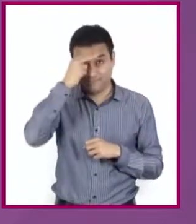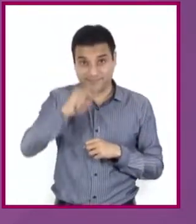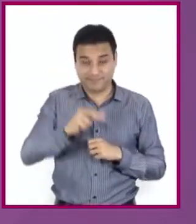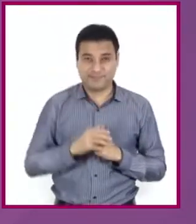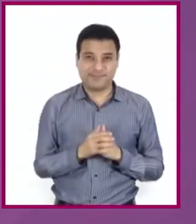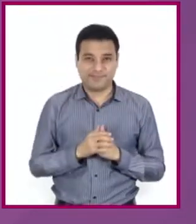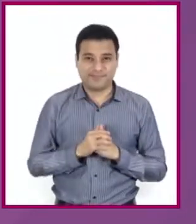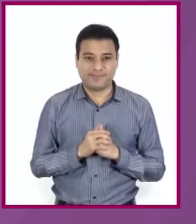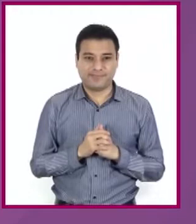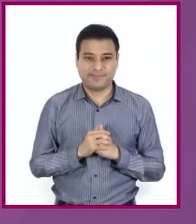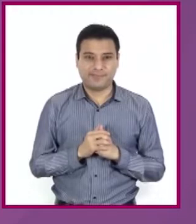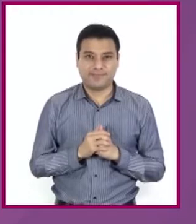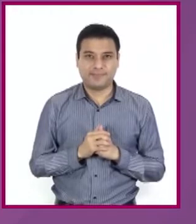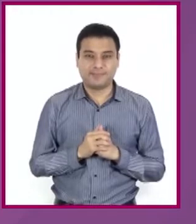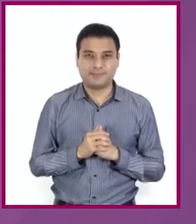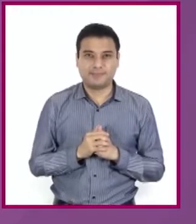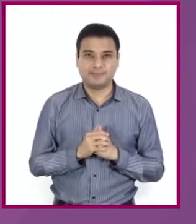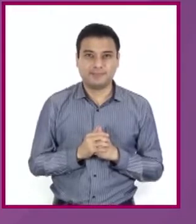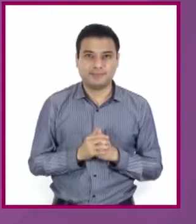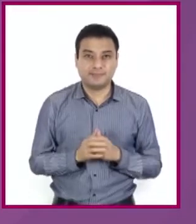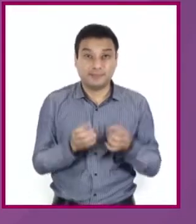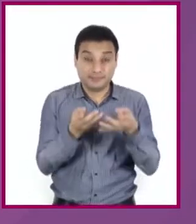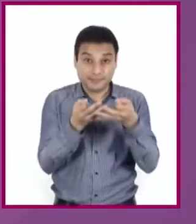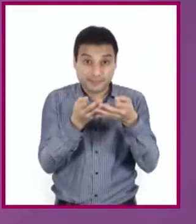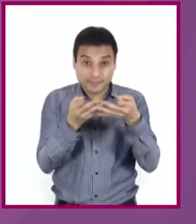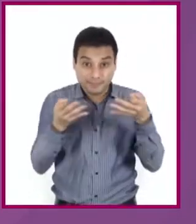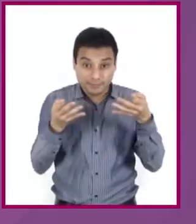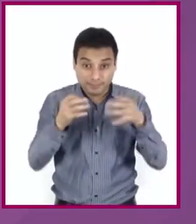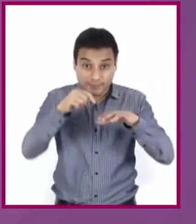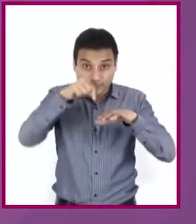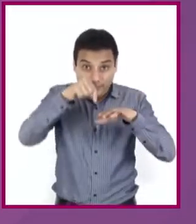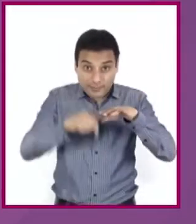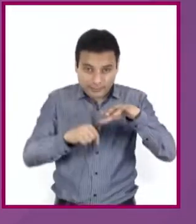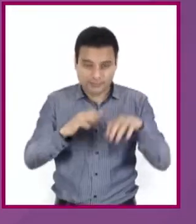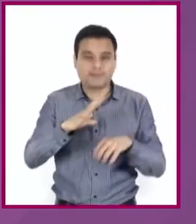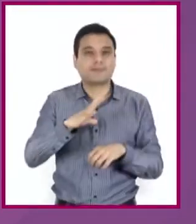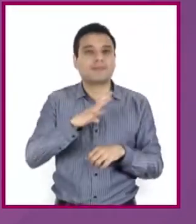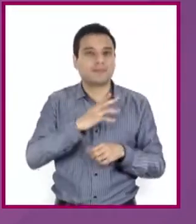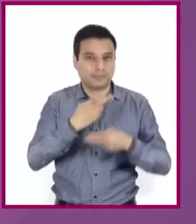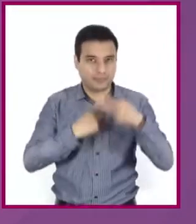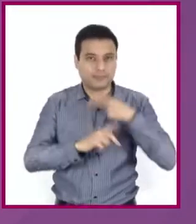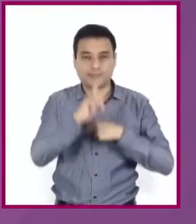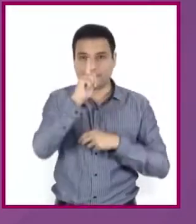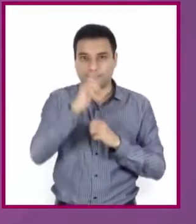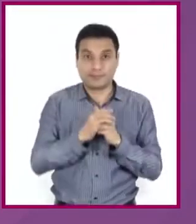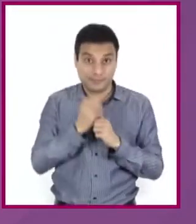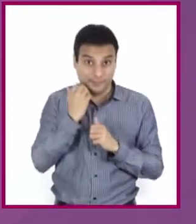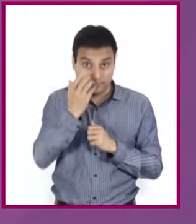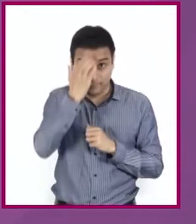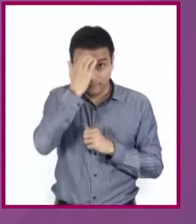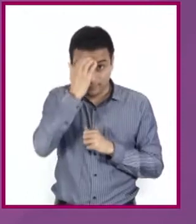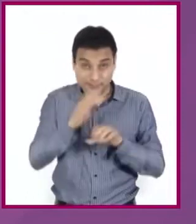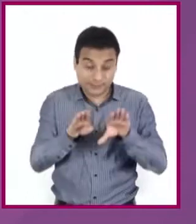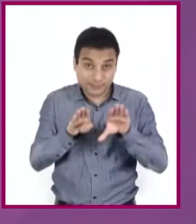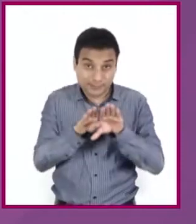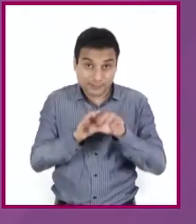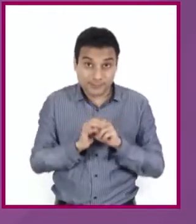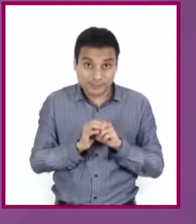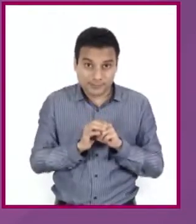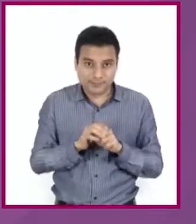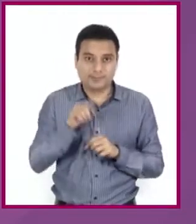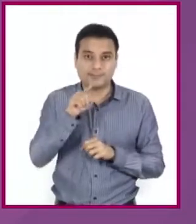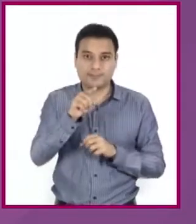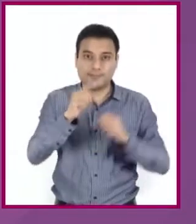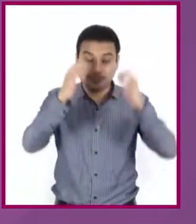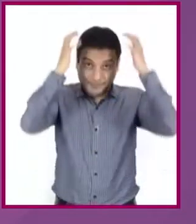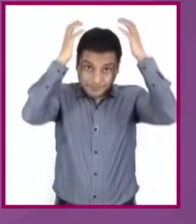en las profundidades de la Tierra, se genera energía eléctrica. ¿Quieren conocer las plantas subterráneas? Bueno, pues pónganse su casco